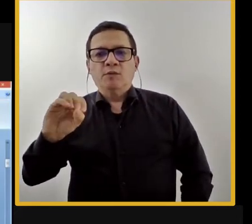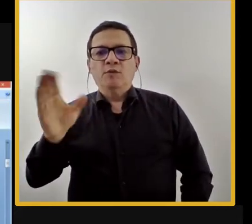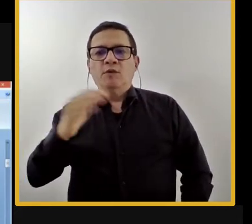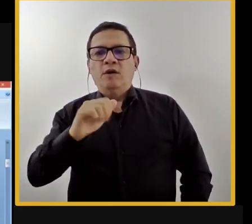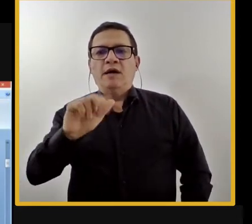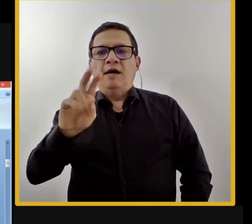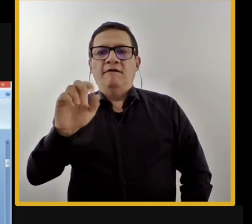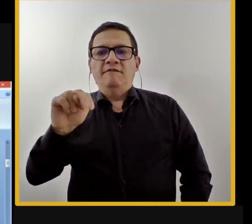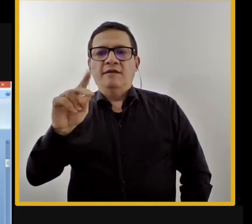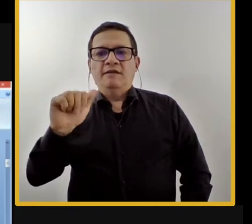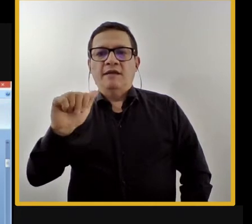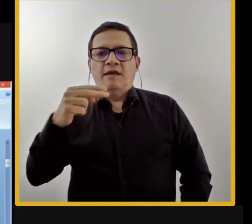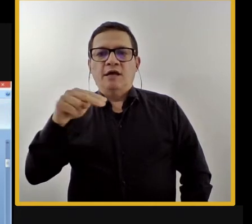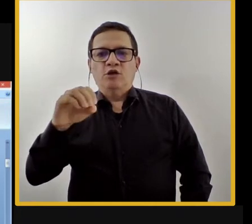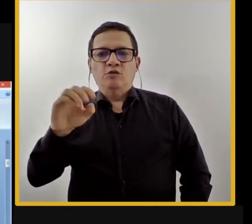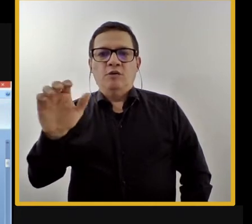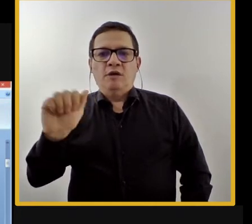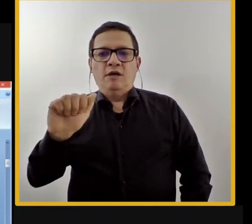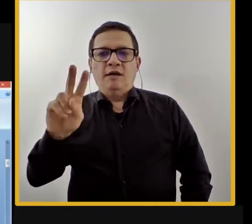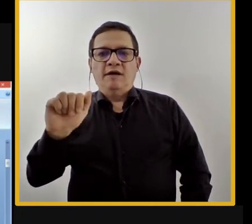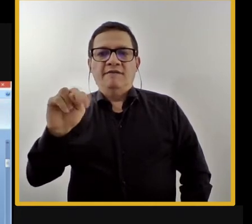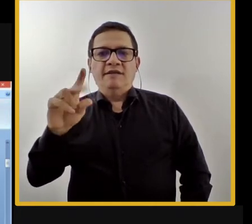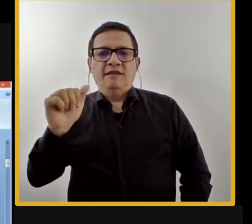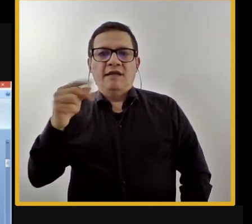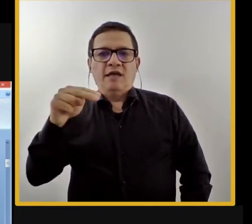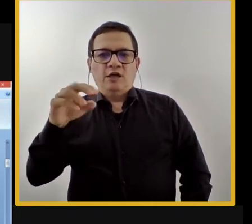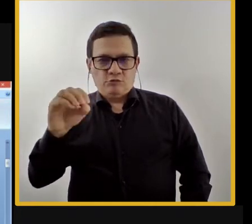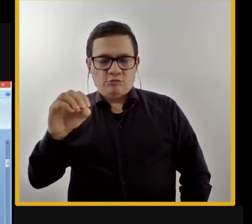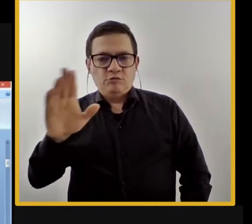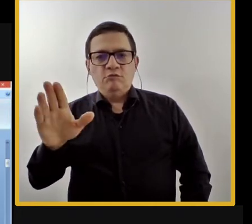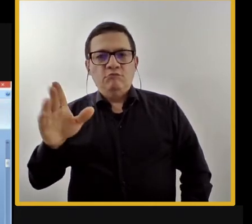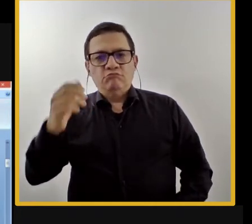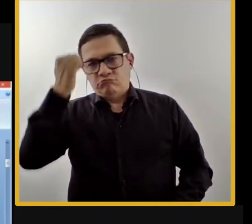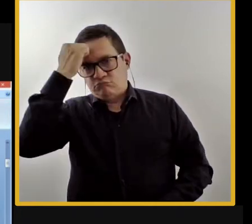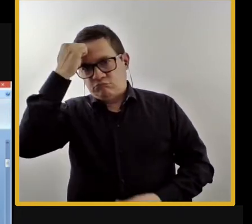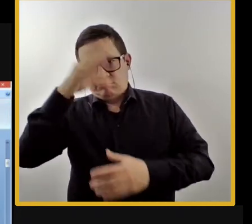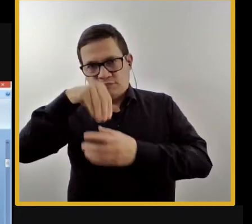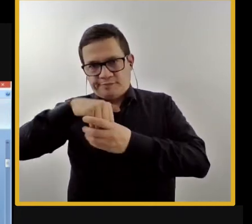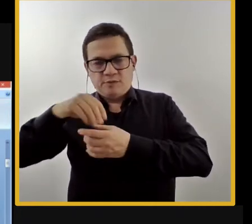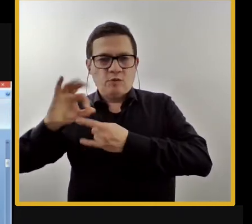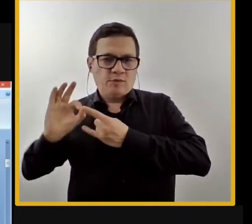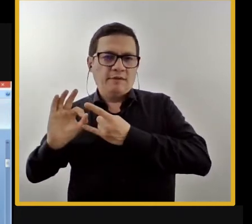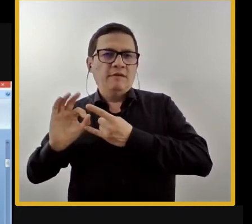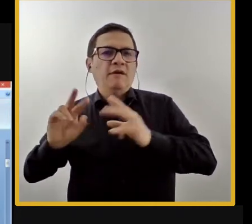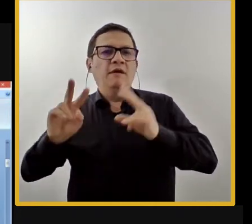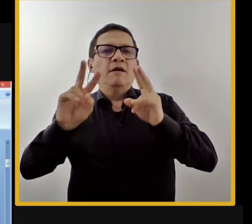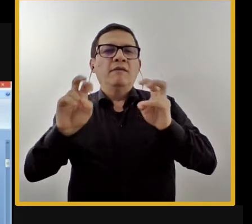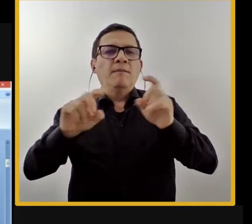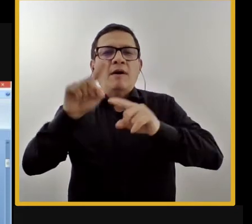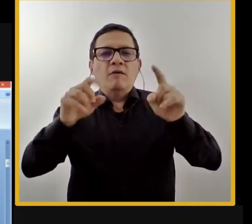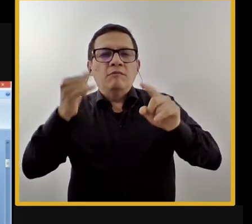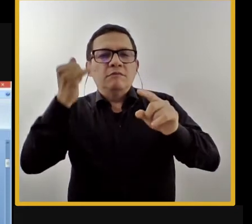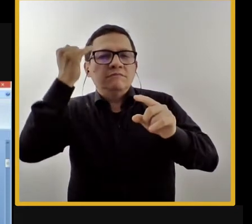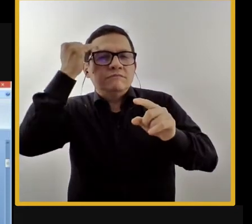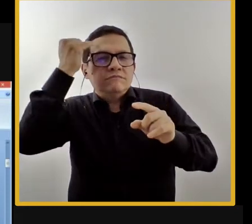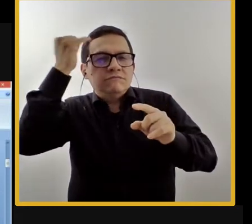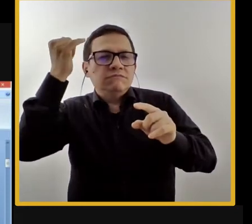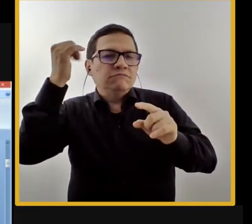con ustedes algunas ideas, resumen sobre epistemología, para conversar en una primera instancia